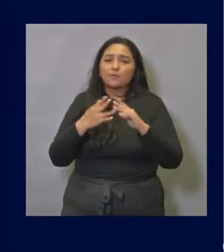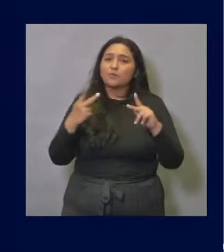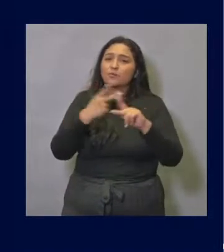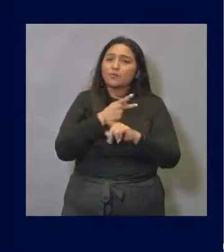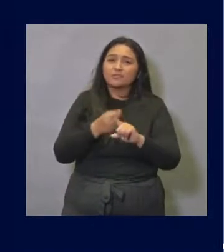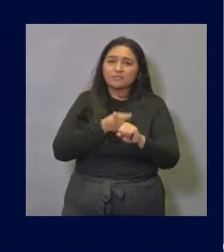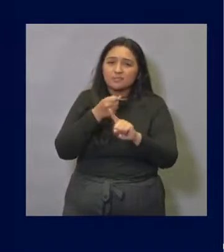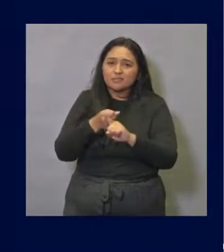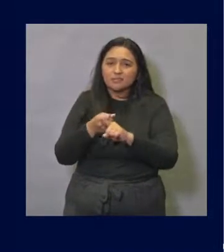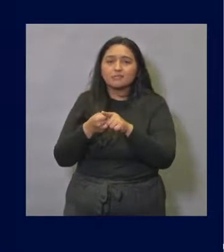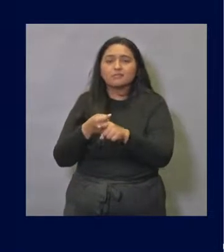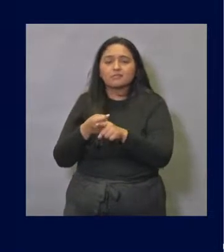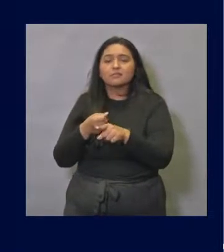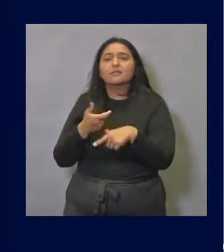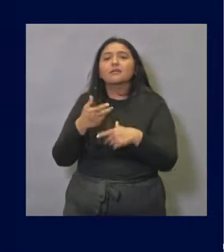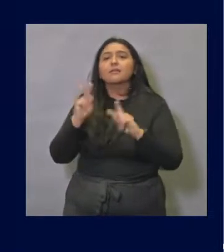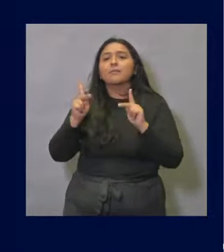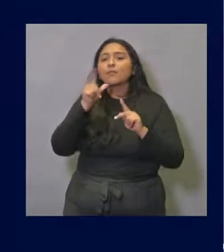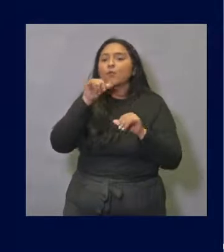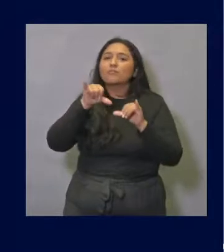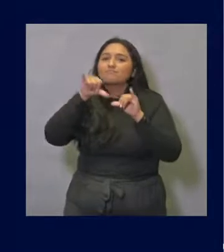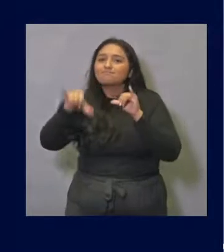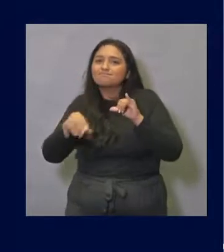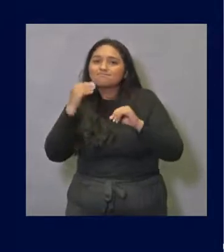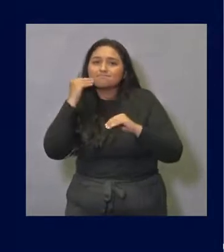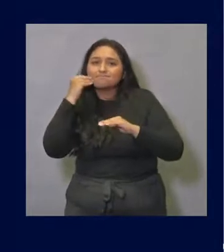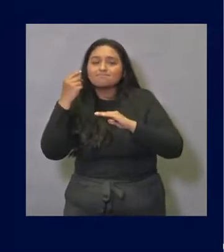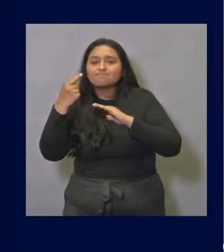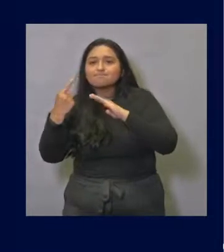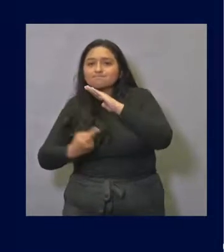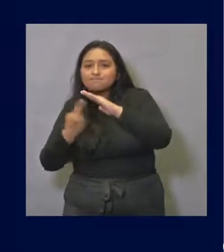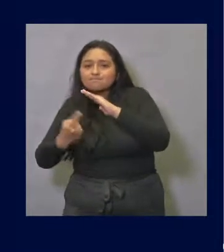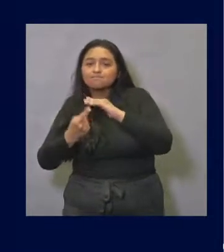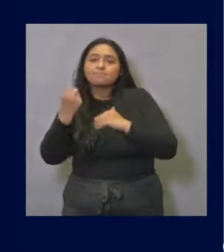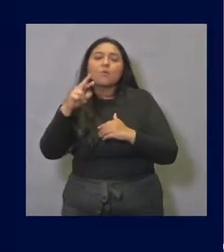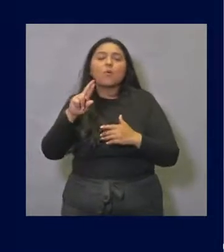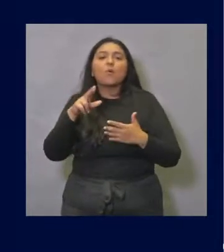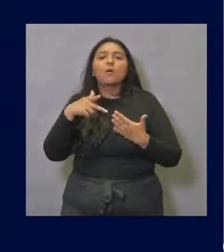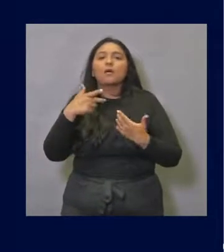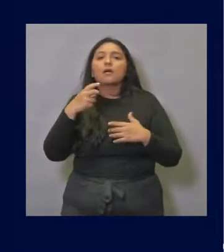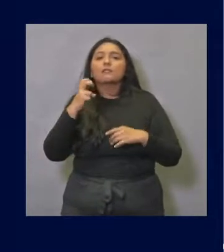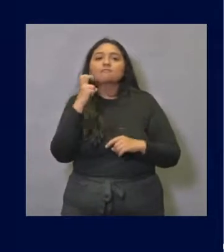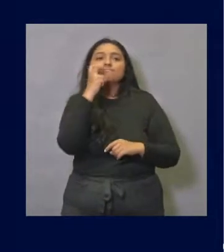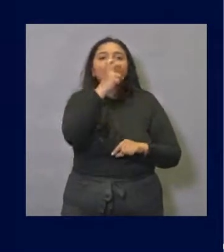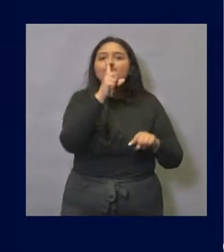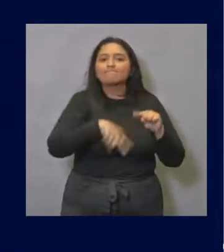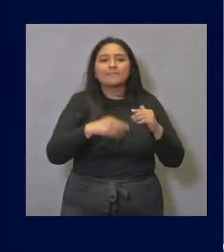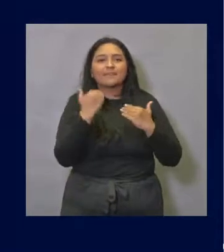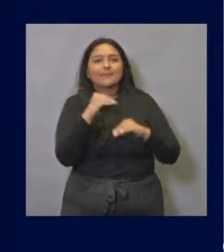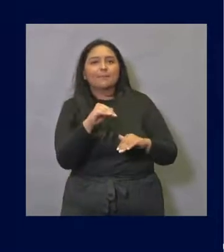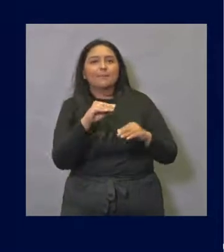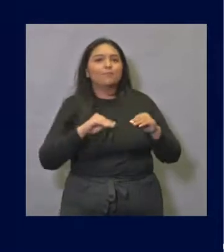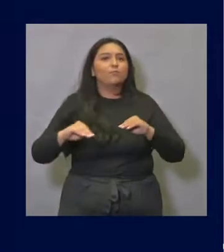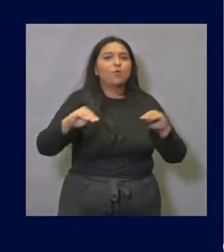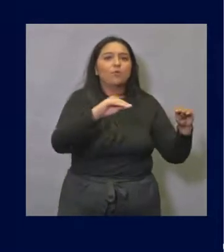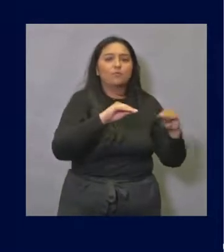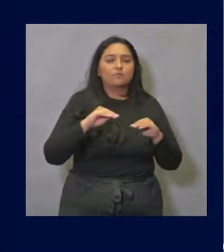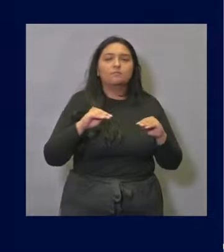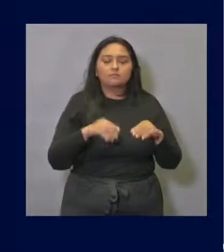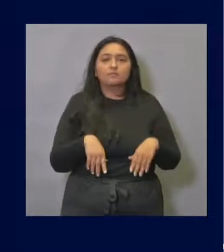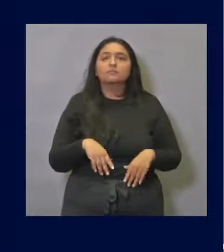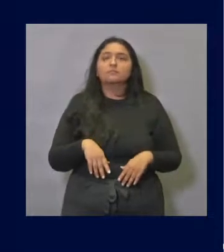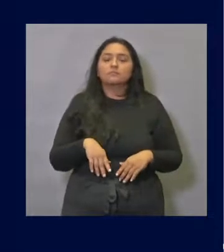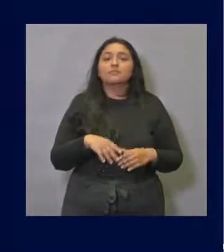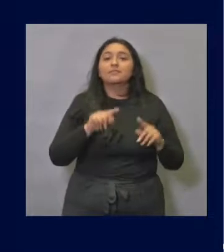están confinados en sus hogares o que tienen movilidad limitada. 95 equipos móviles